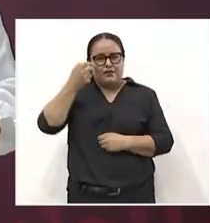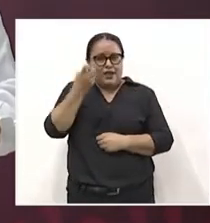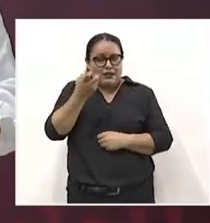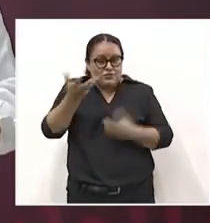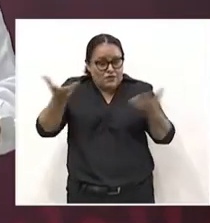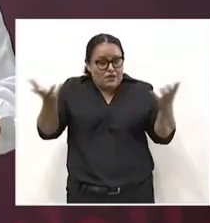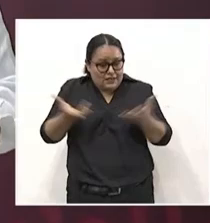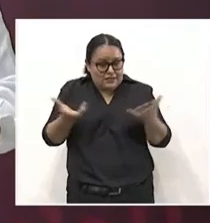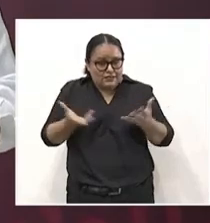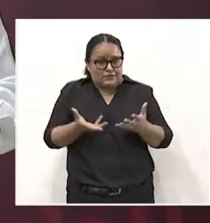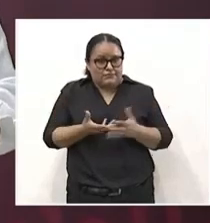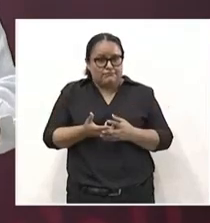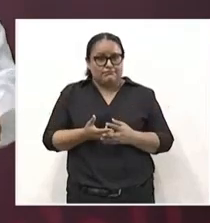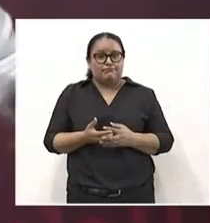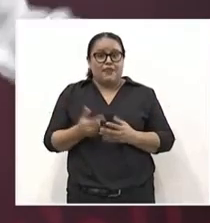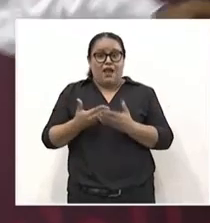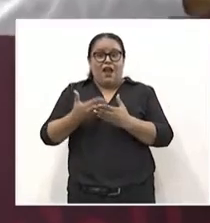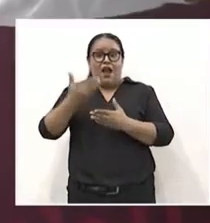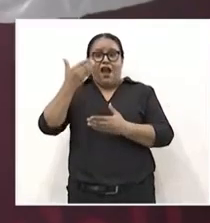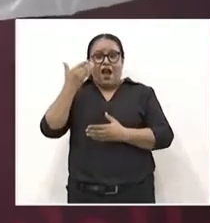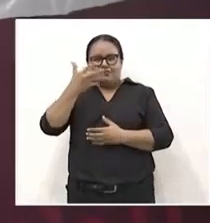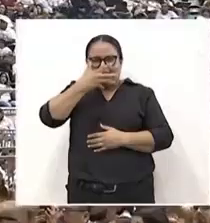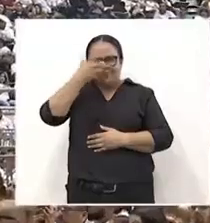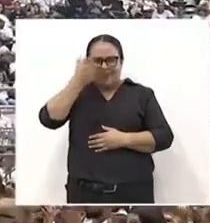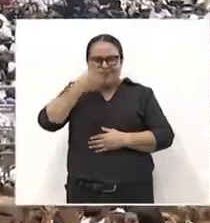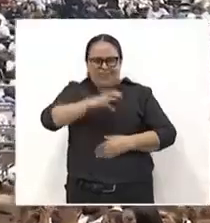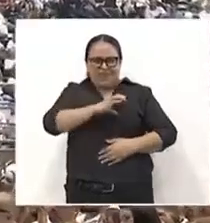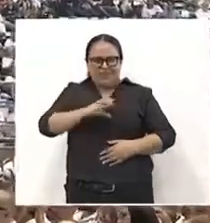3 veces candidato.